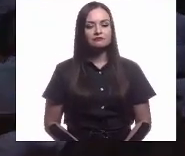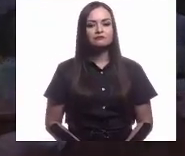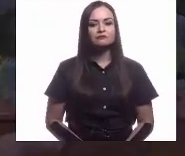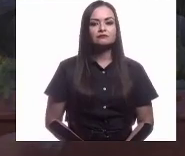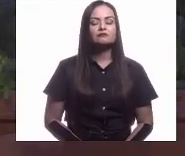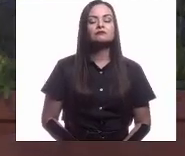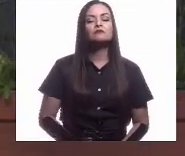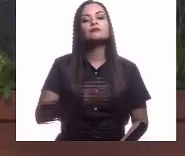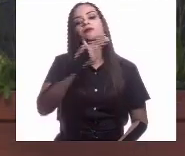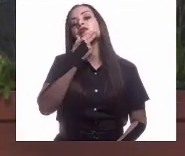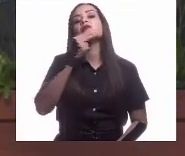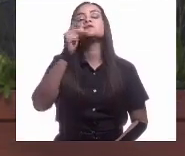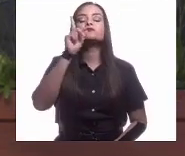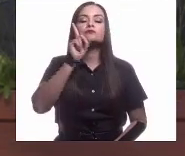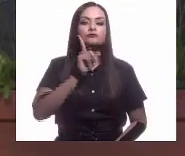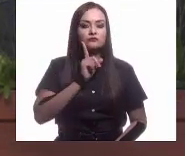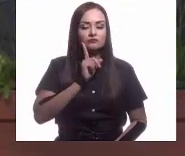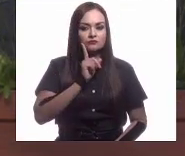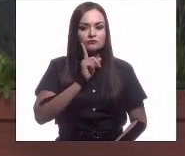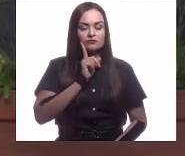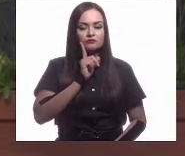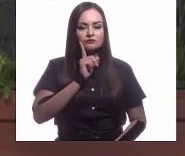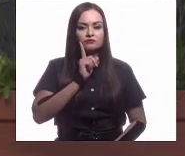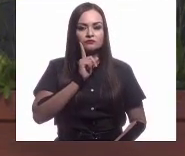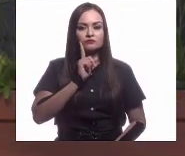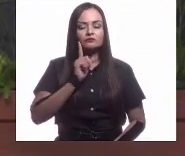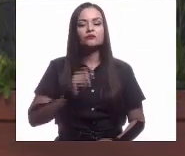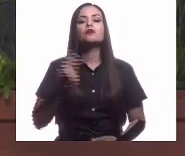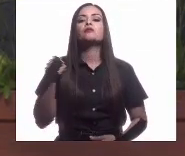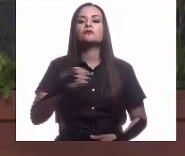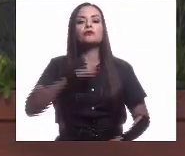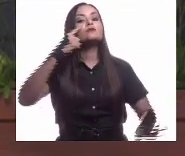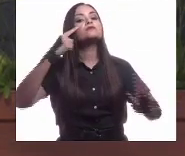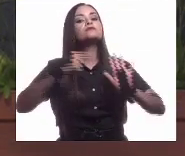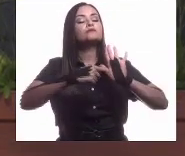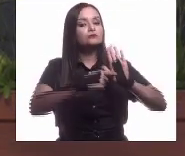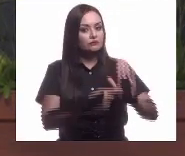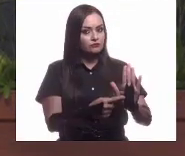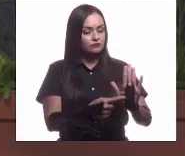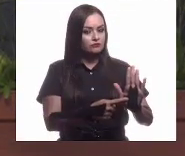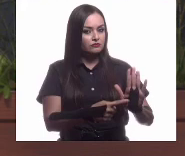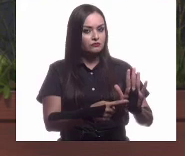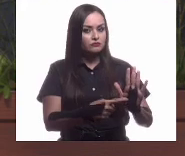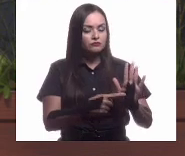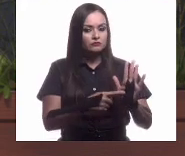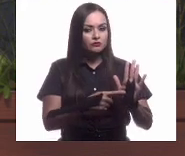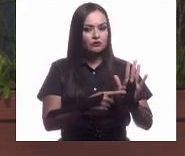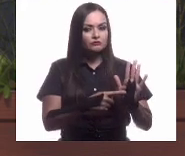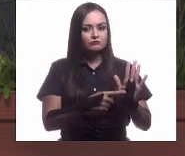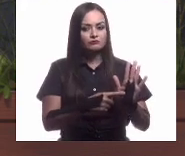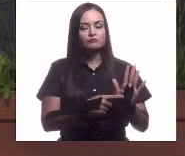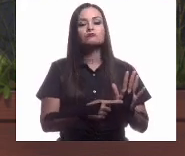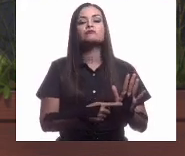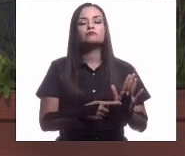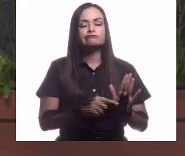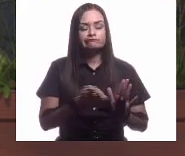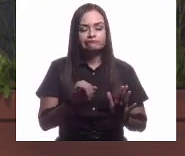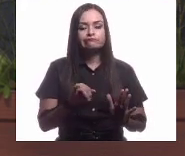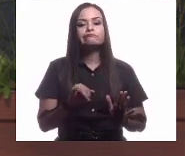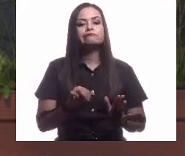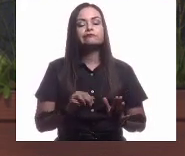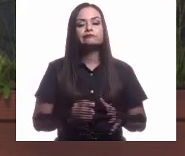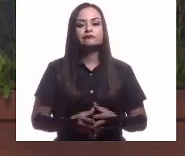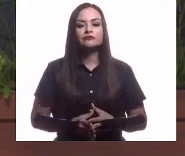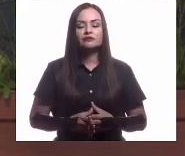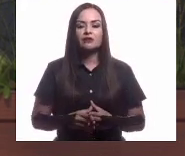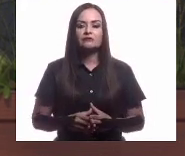Señoras y señores, estamos dando muestra que no hay nada, no hay nada peor que una idea cuando